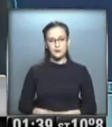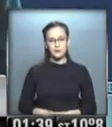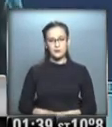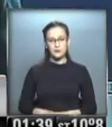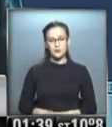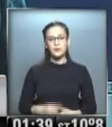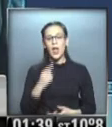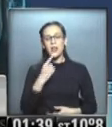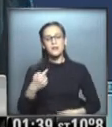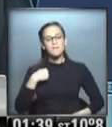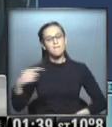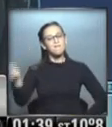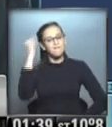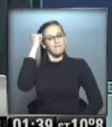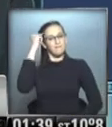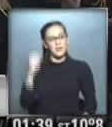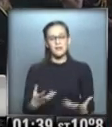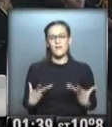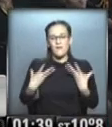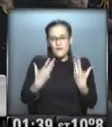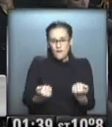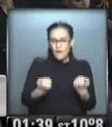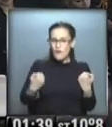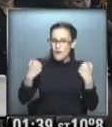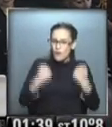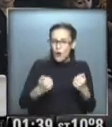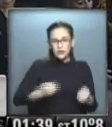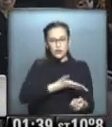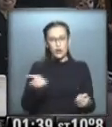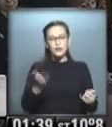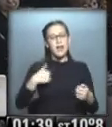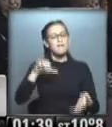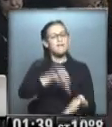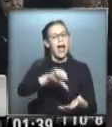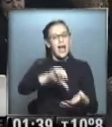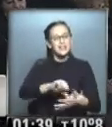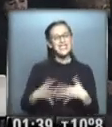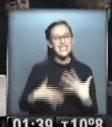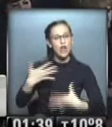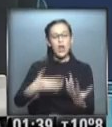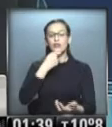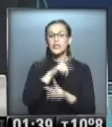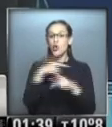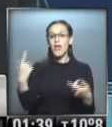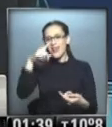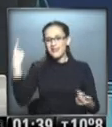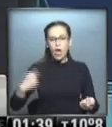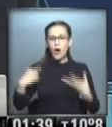pero pensamos que el esfuerzo social de un país subdesarrollado, si no tiene un Estado vigoroso,